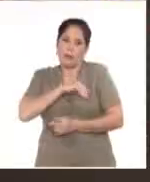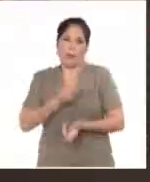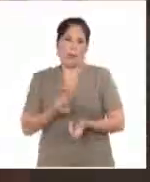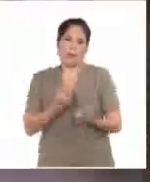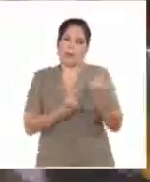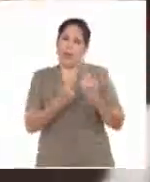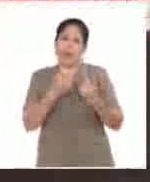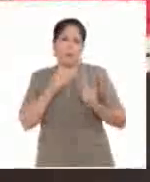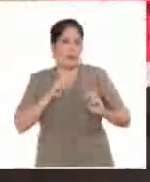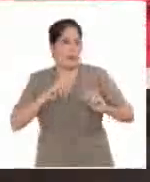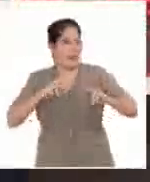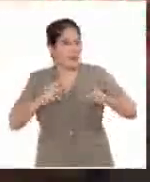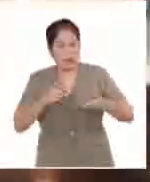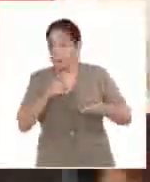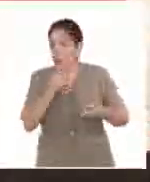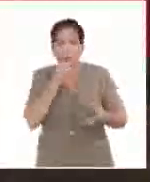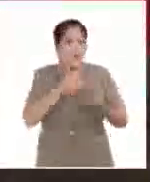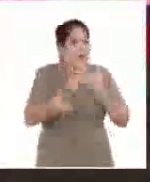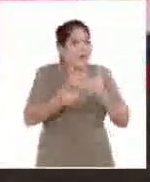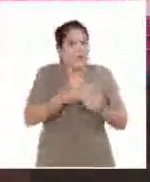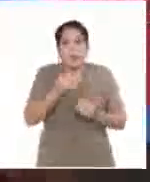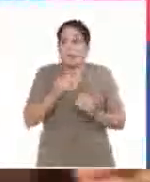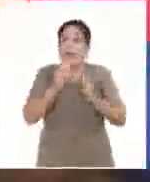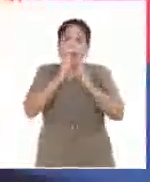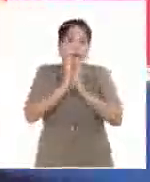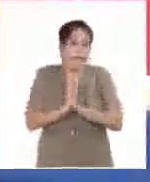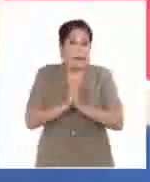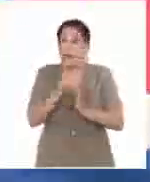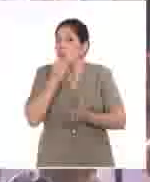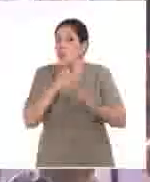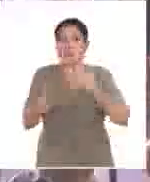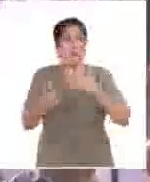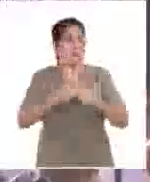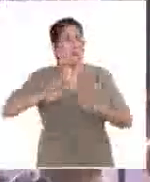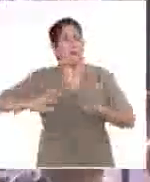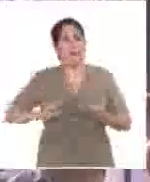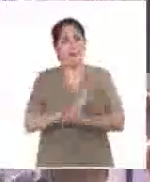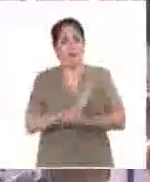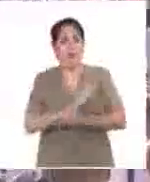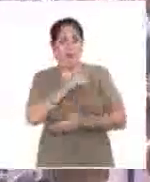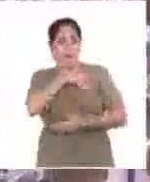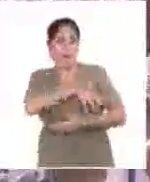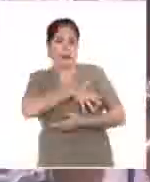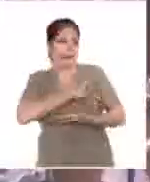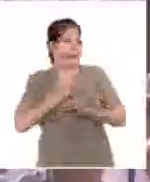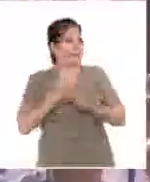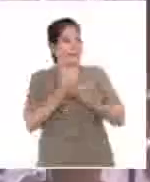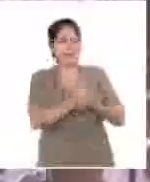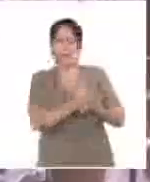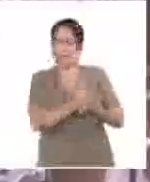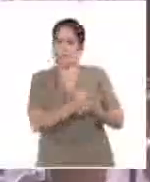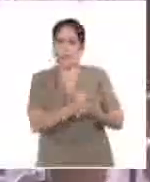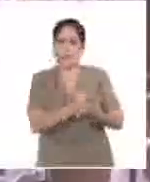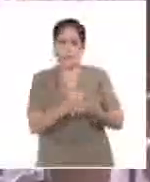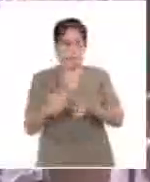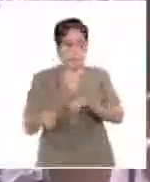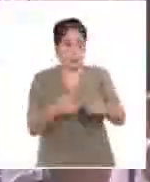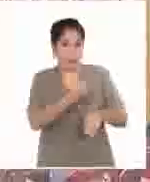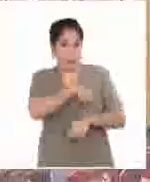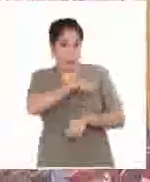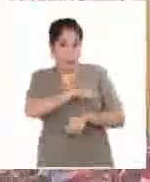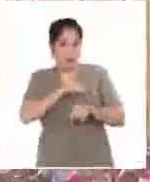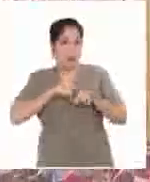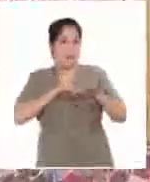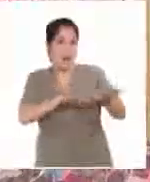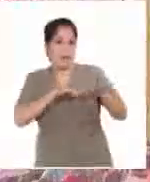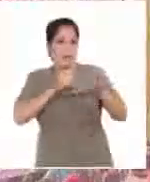reitero, independientemente de la ideología, debe combatir lo que está ocurriendo y debe apoyar la causa del pueblo palestino. Nuestro pueblo marchó hoy porque no